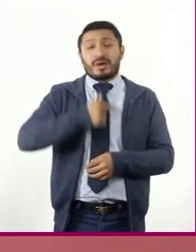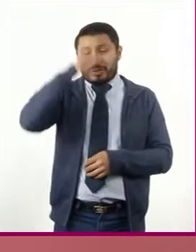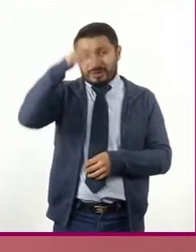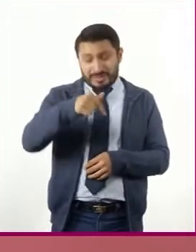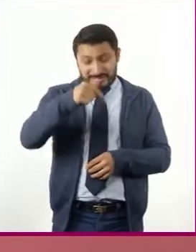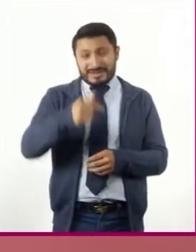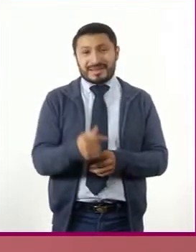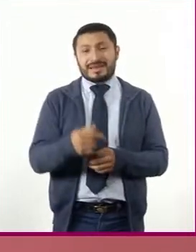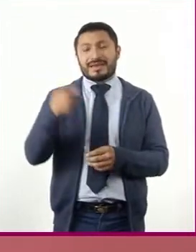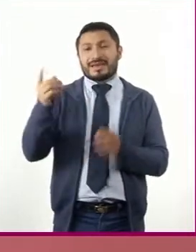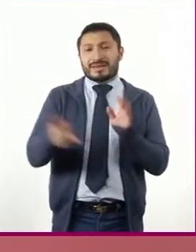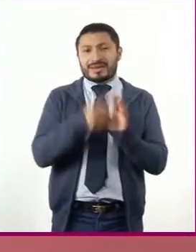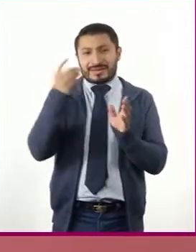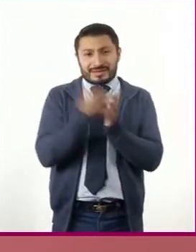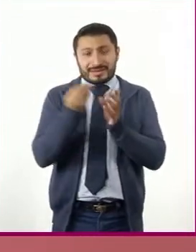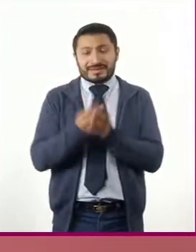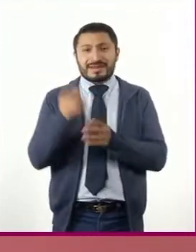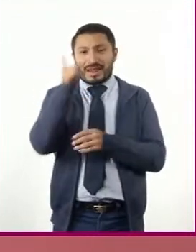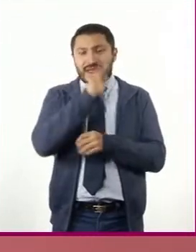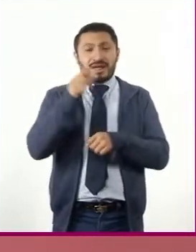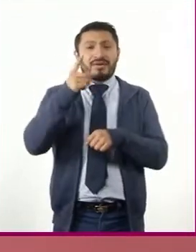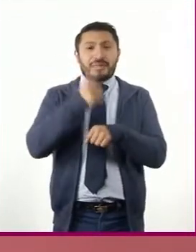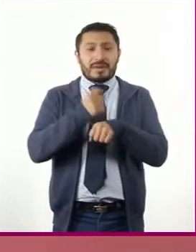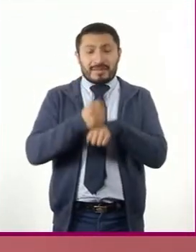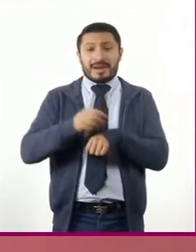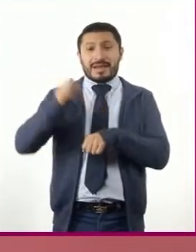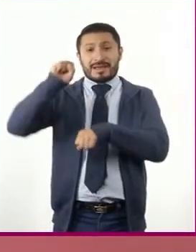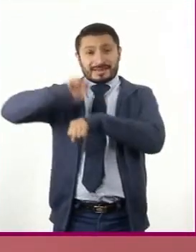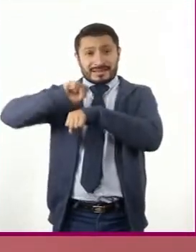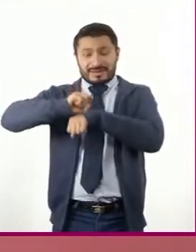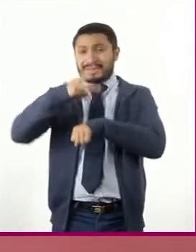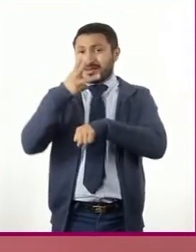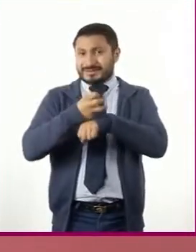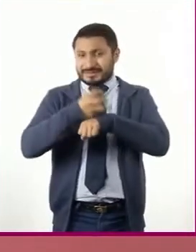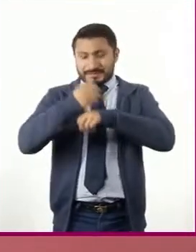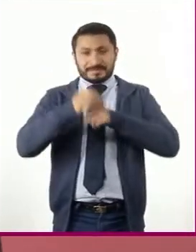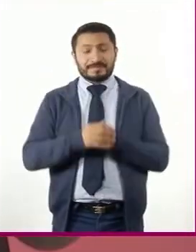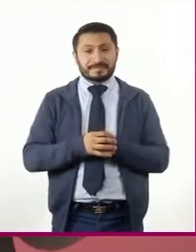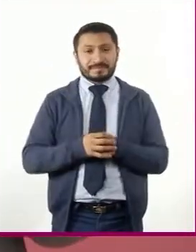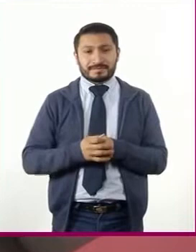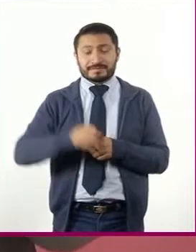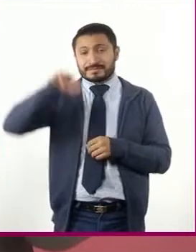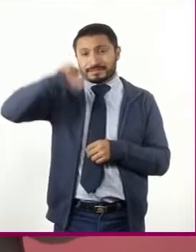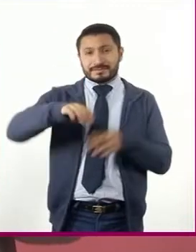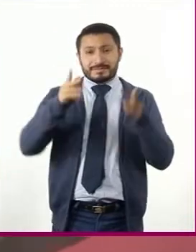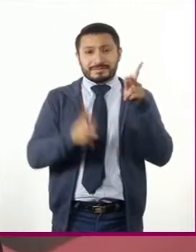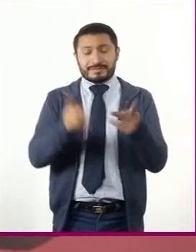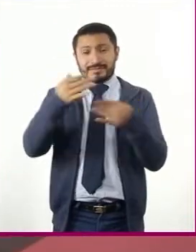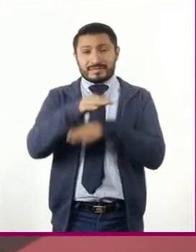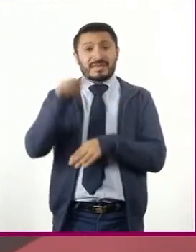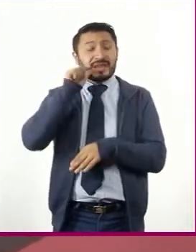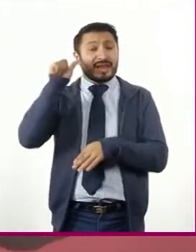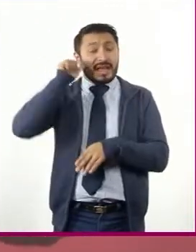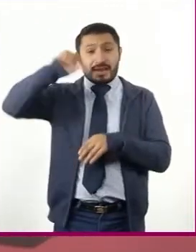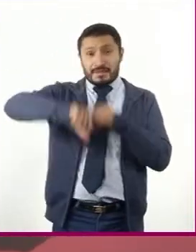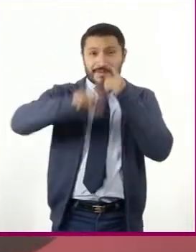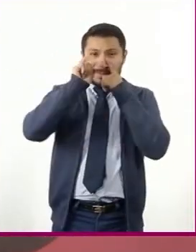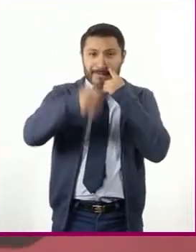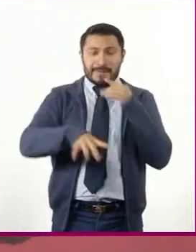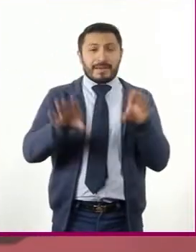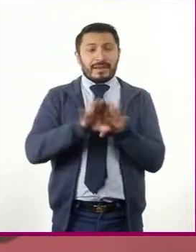aquí en una sesión más de lengua materna tercer grado. Hoy hablaremos sobre ayer y hoy y con ello nos